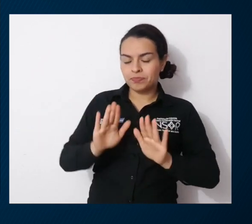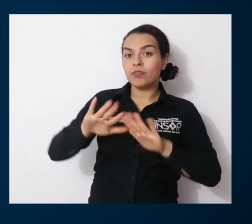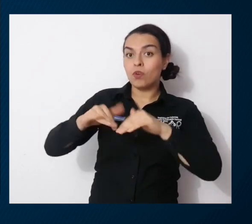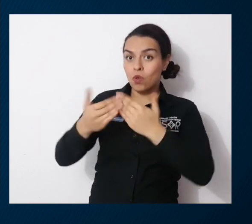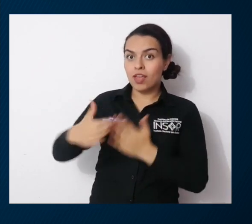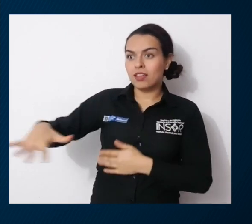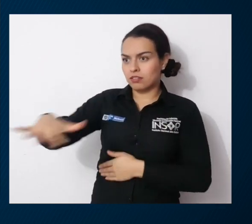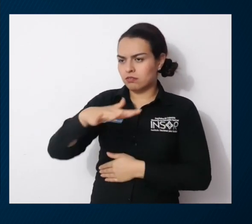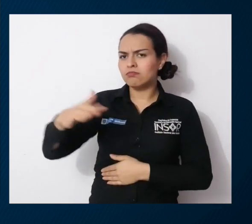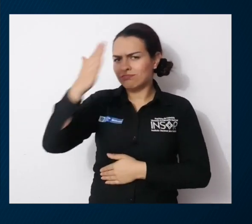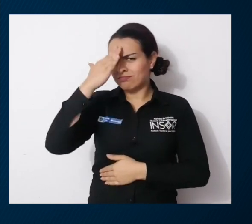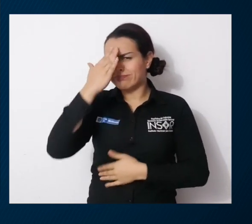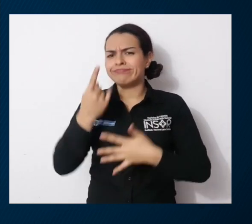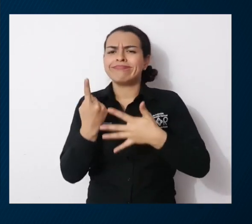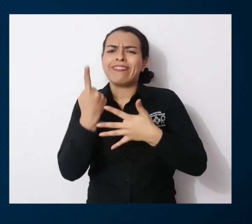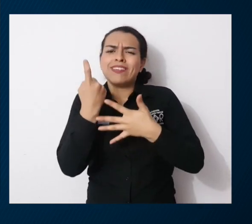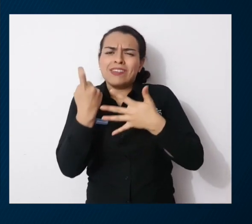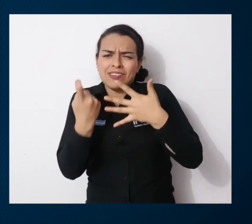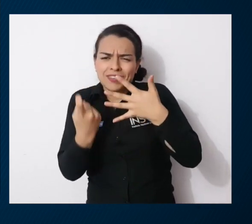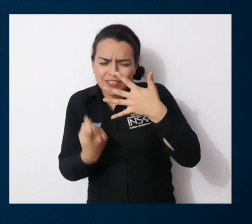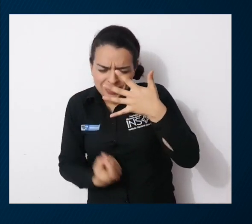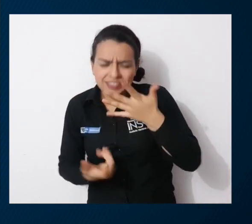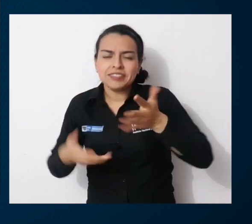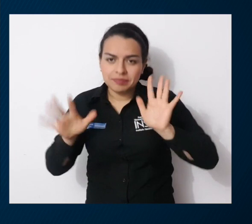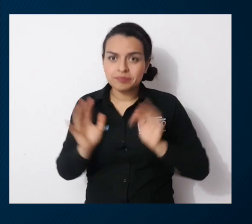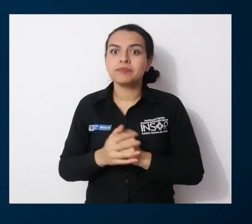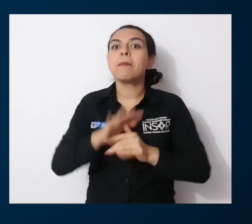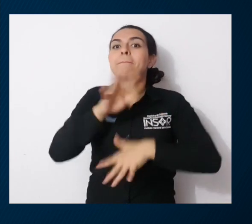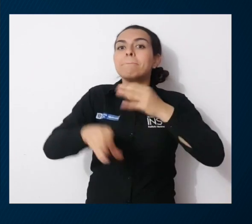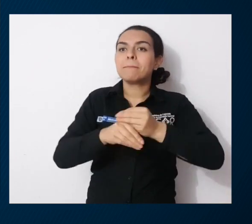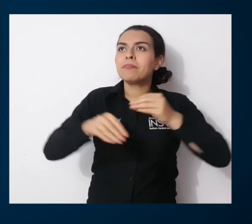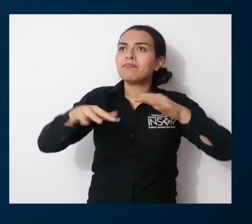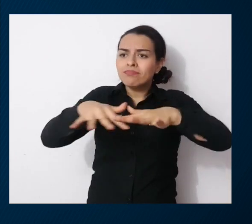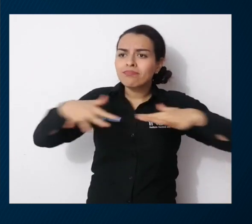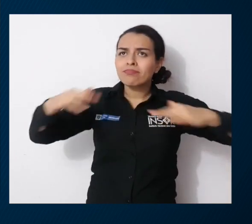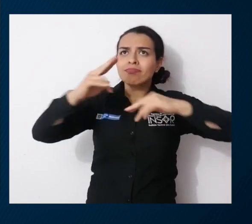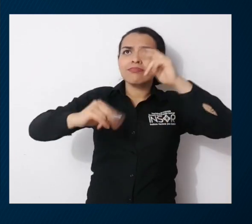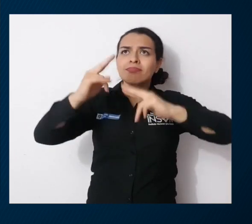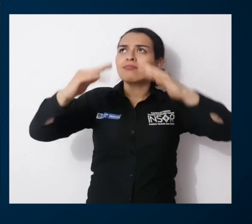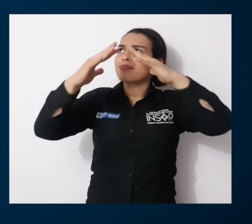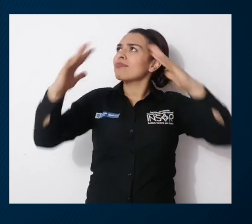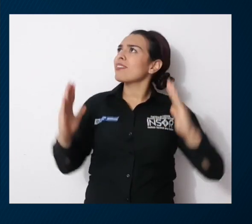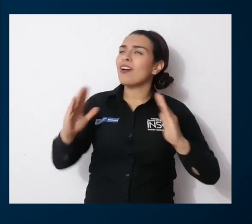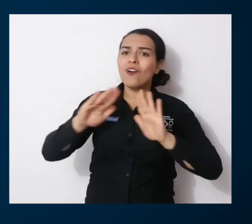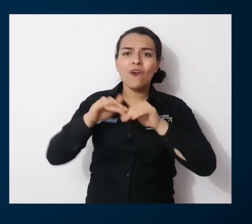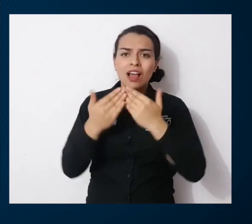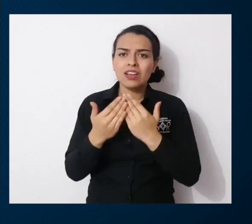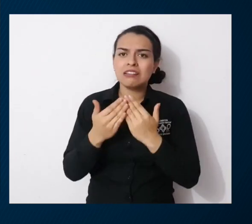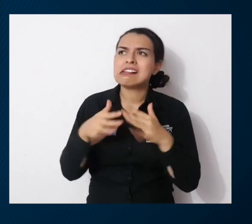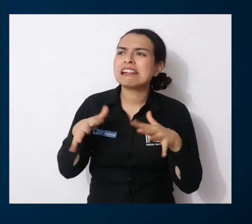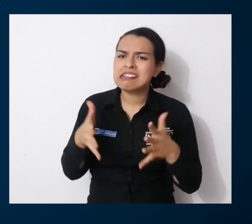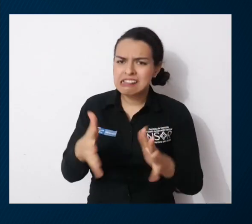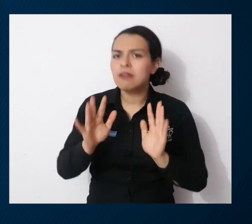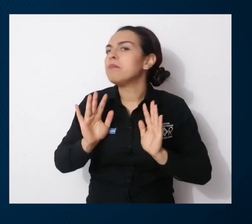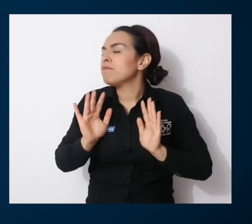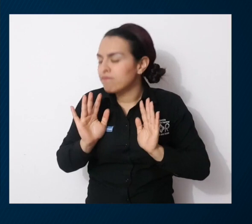carencias que tenga y por más, digamos, una infraestructura precaria que tenga, siempre al interior de los colegios,